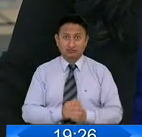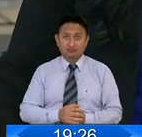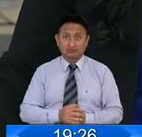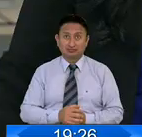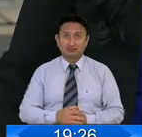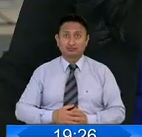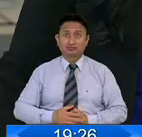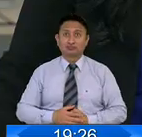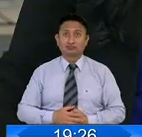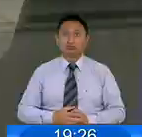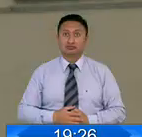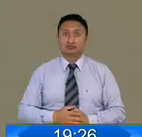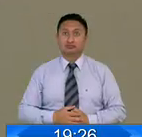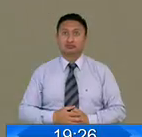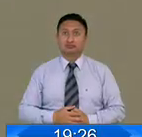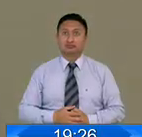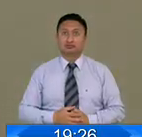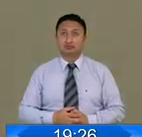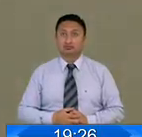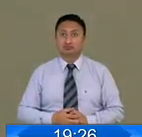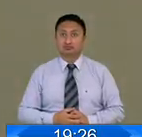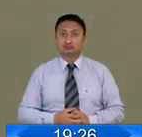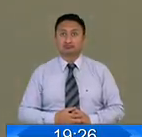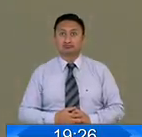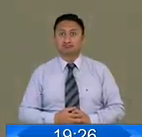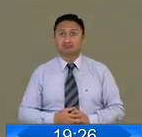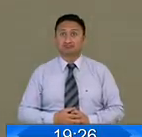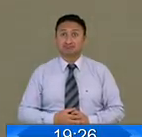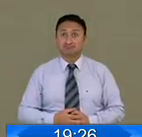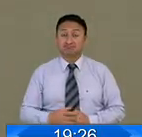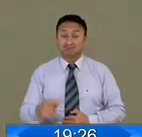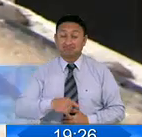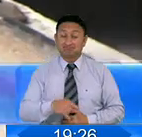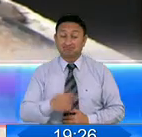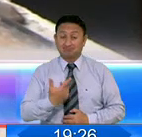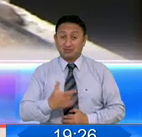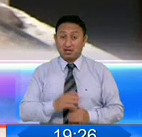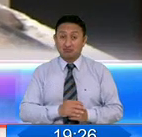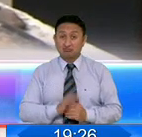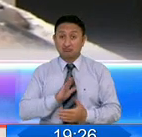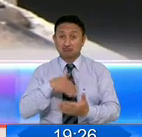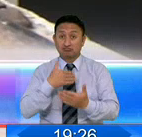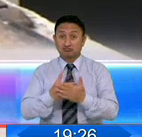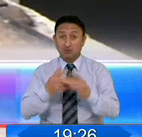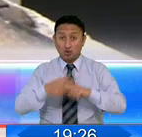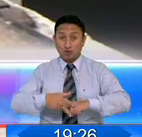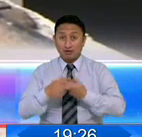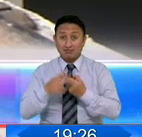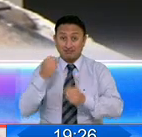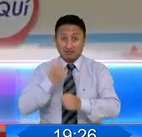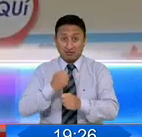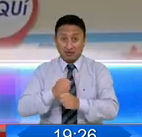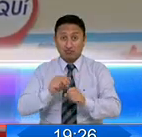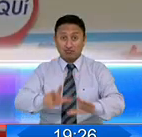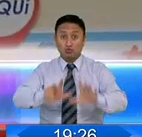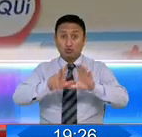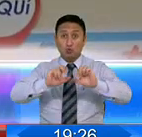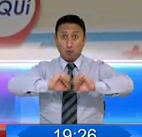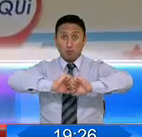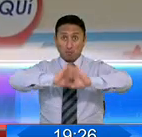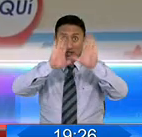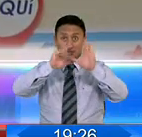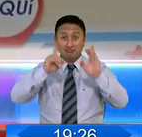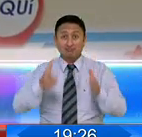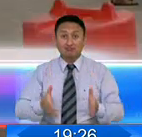edificio. Los madrugaron cuando se aprestaban a trabajar a las 8 de la mañana en este edificio